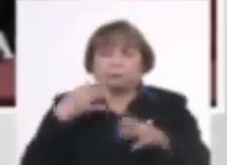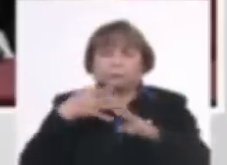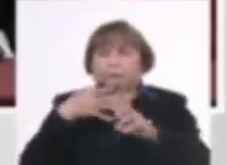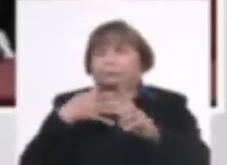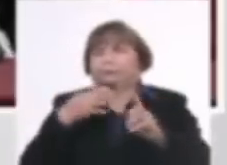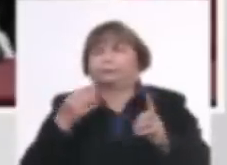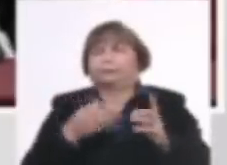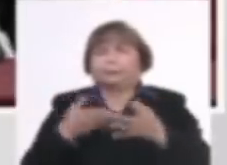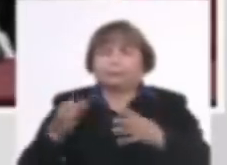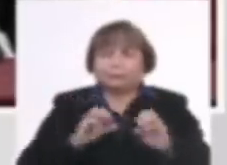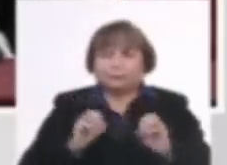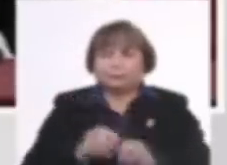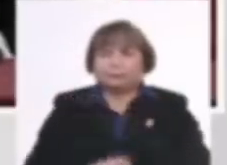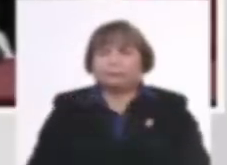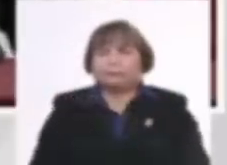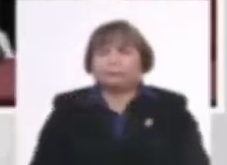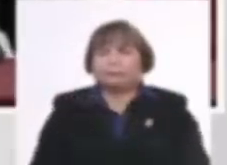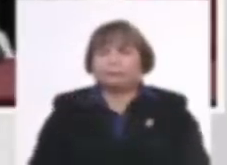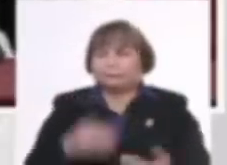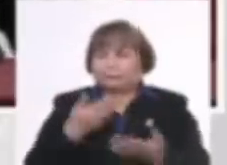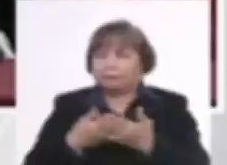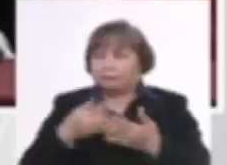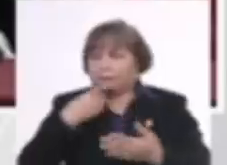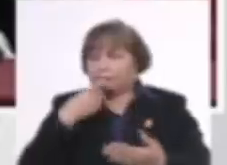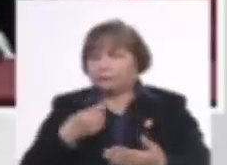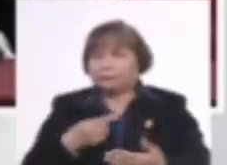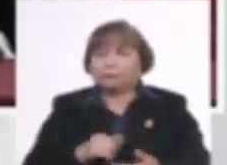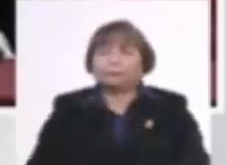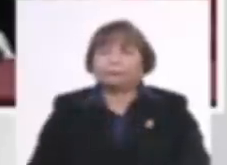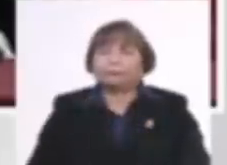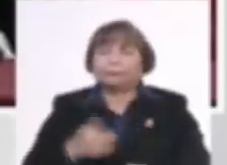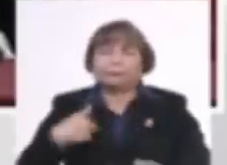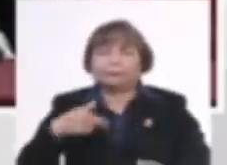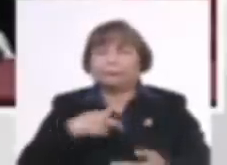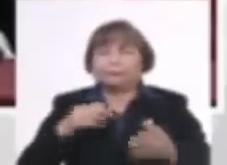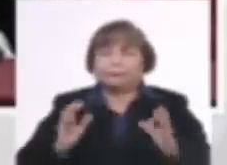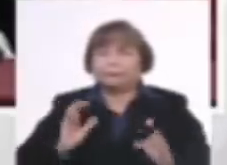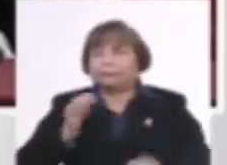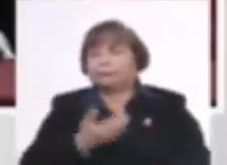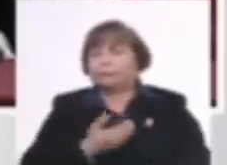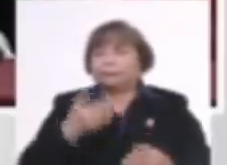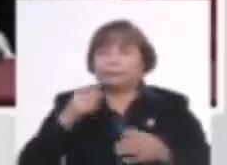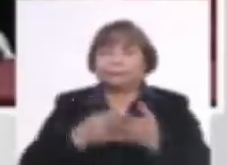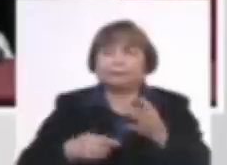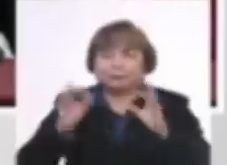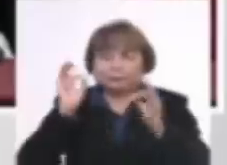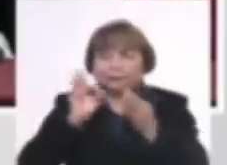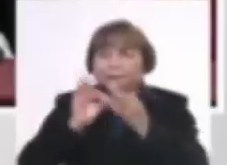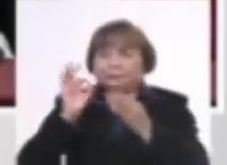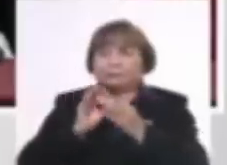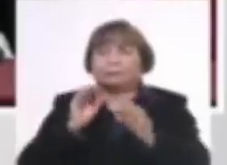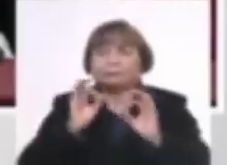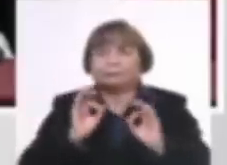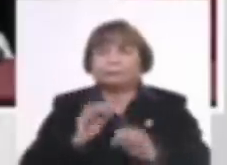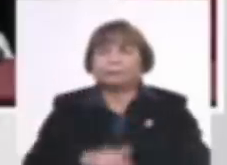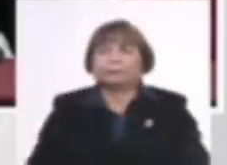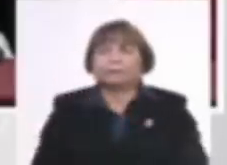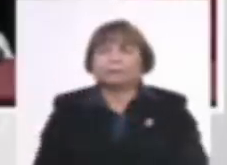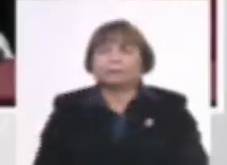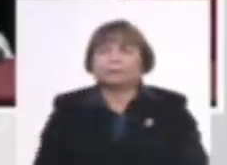tendenciosas que se está haciendo la señorita. Yo creo de que nosotros como congresistas debemos ser precisos en las